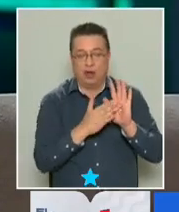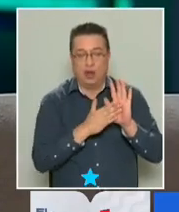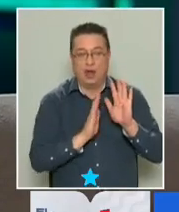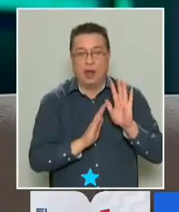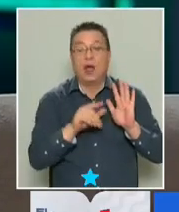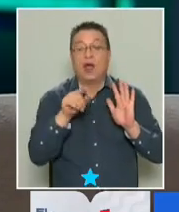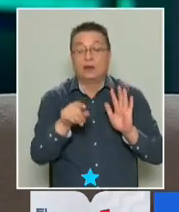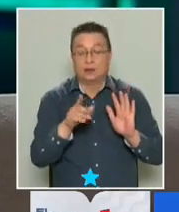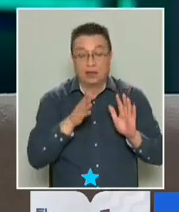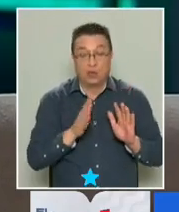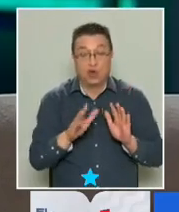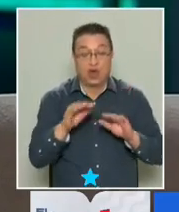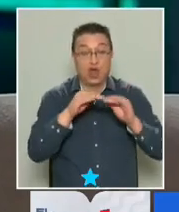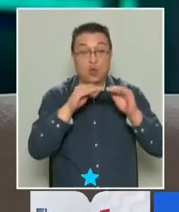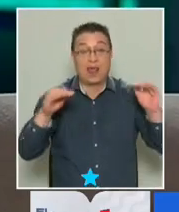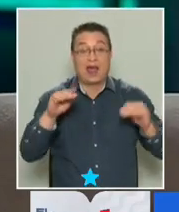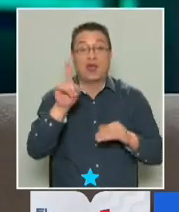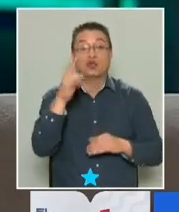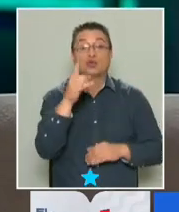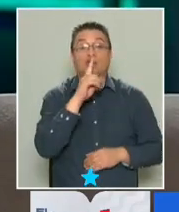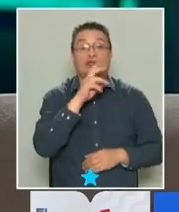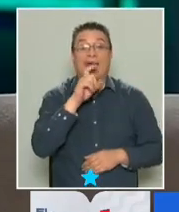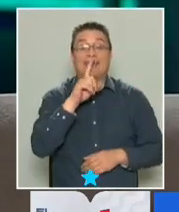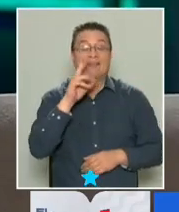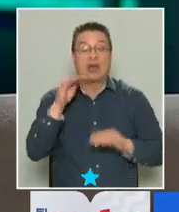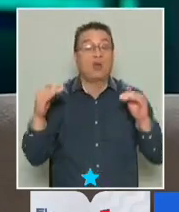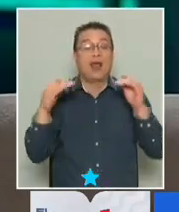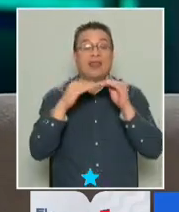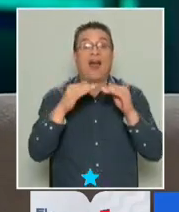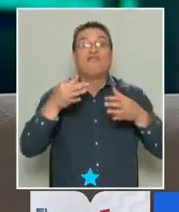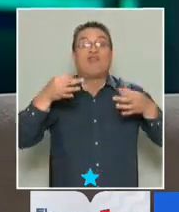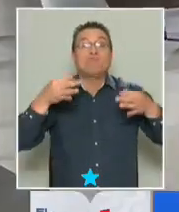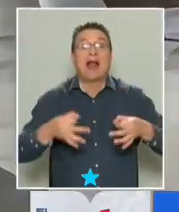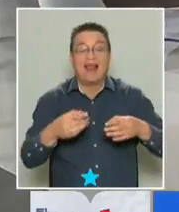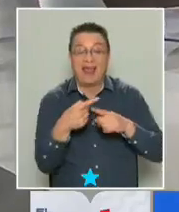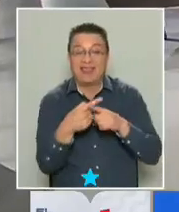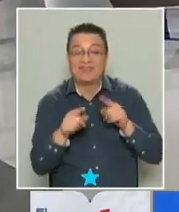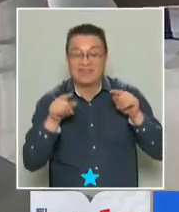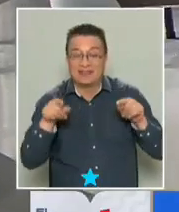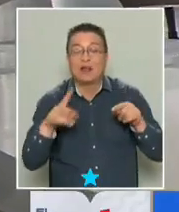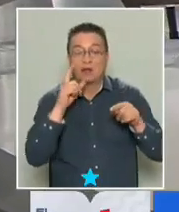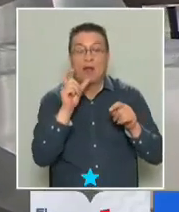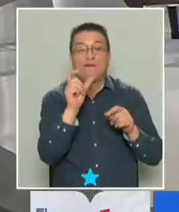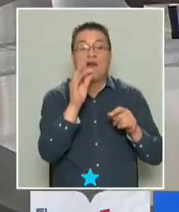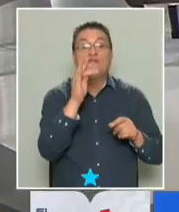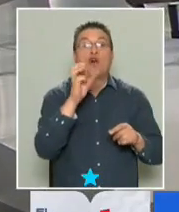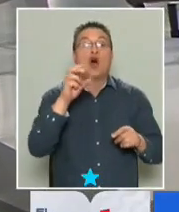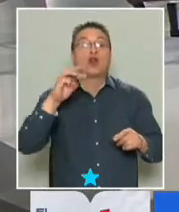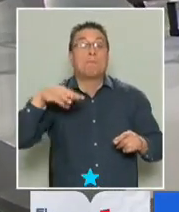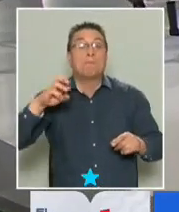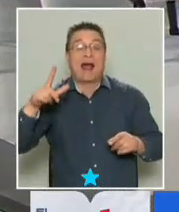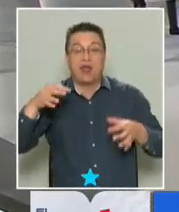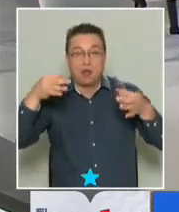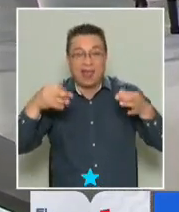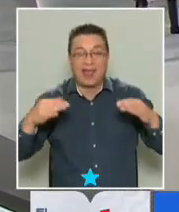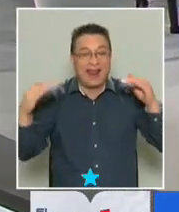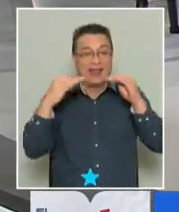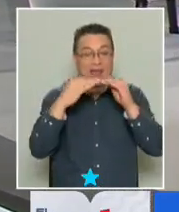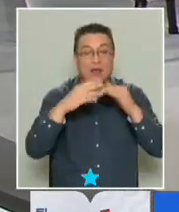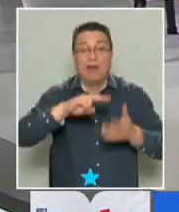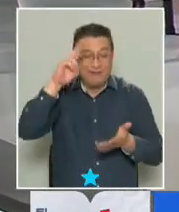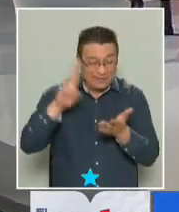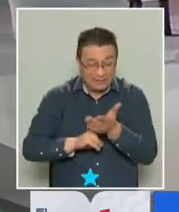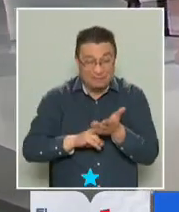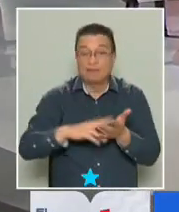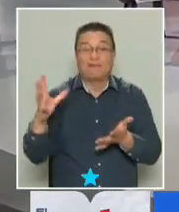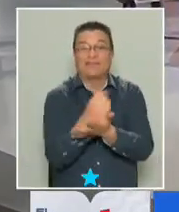la igualdad sustantiva complementa esa igualdad formal porque de alguna manera de esa igualdad formal esta igualdad de la ley no se concreta en la